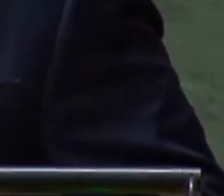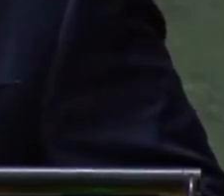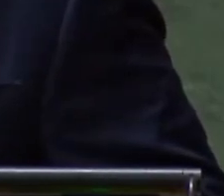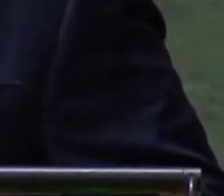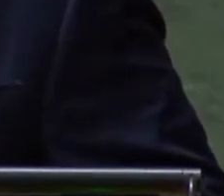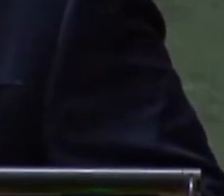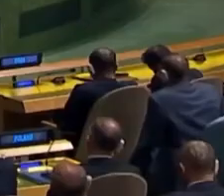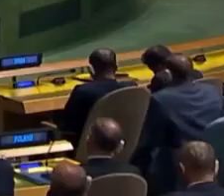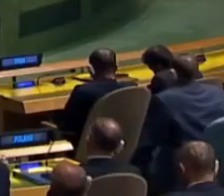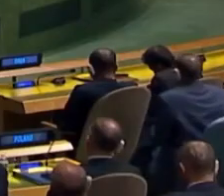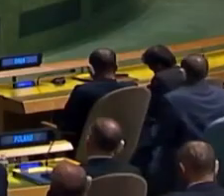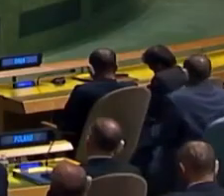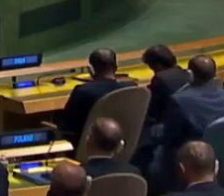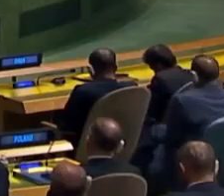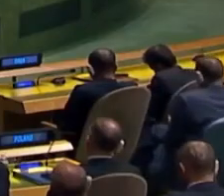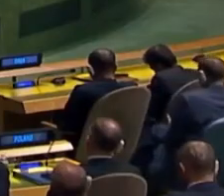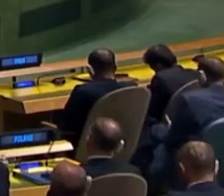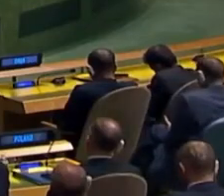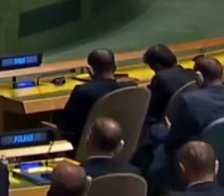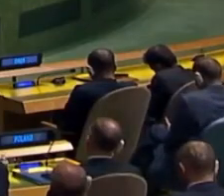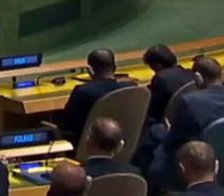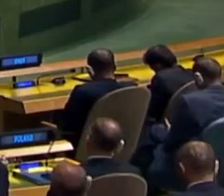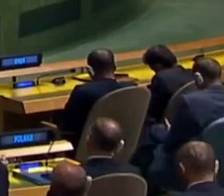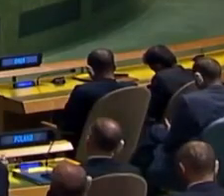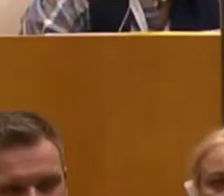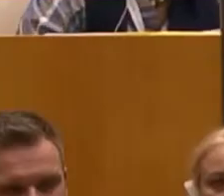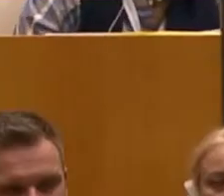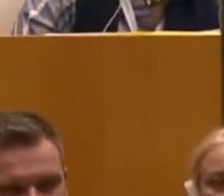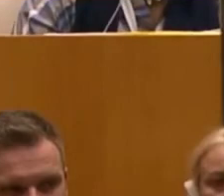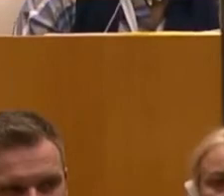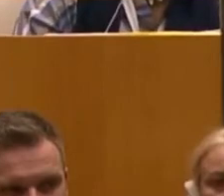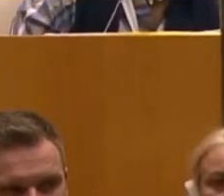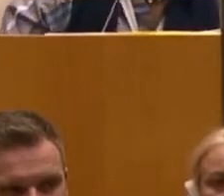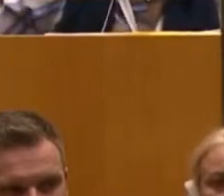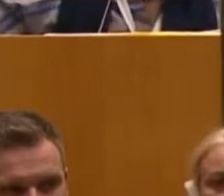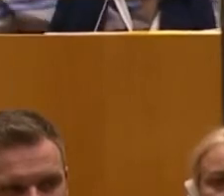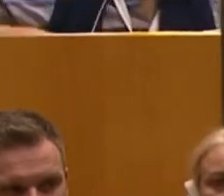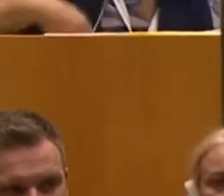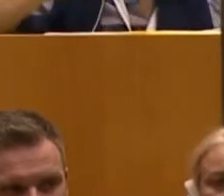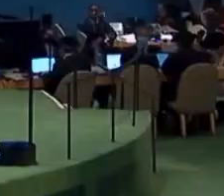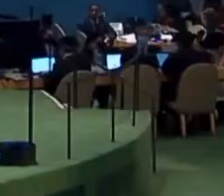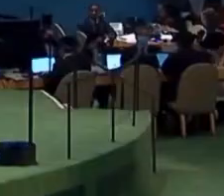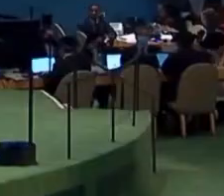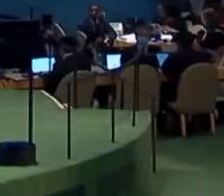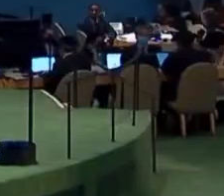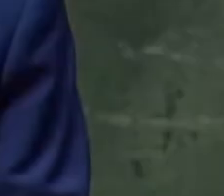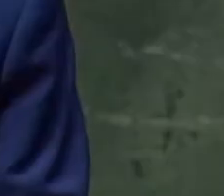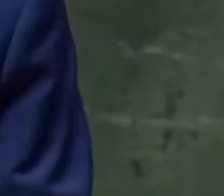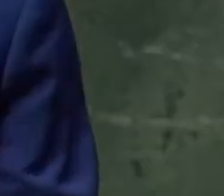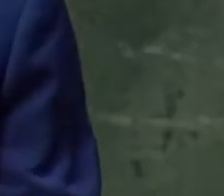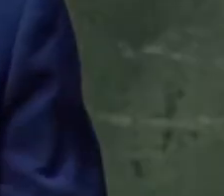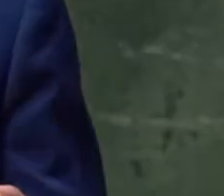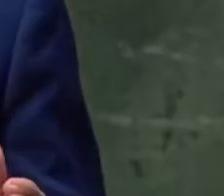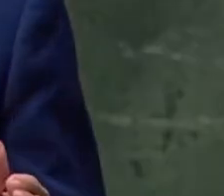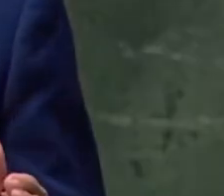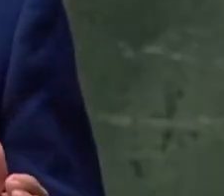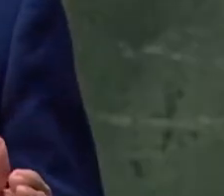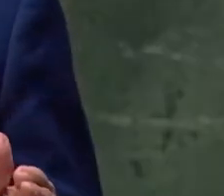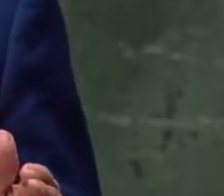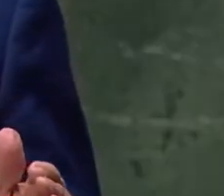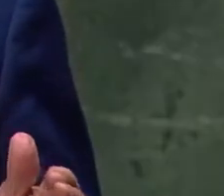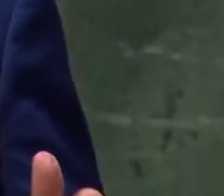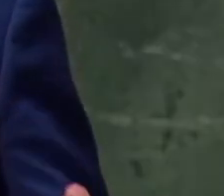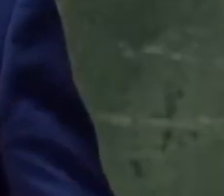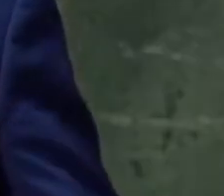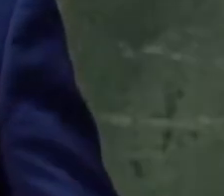hecho marcado este año por el regreso de luz a la ONU el segundo en expresar sus ideas fue el mandatario estadounidense Joe biden